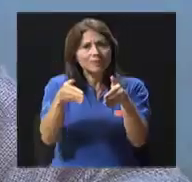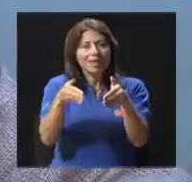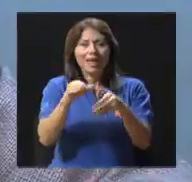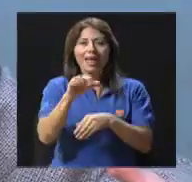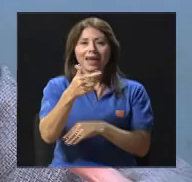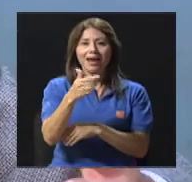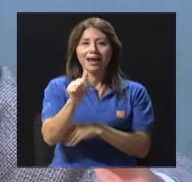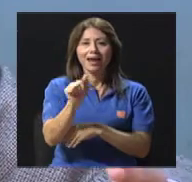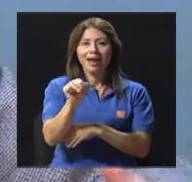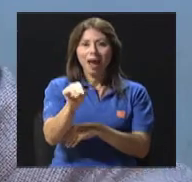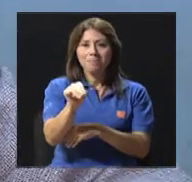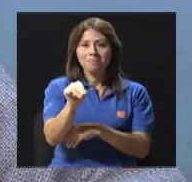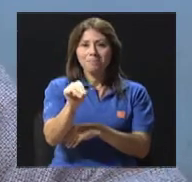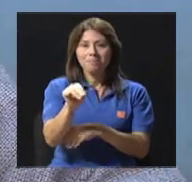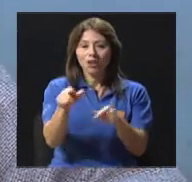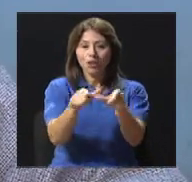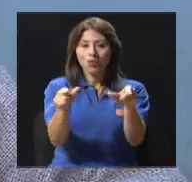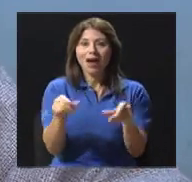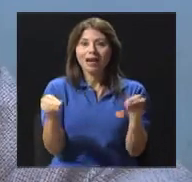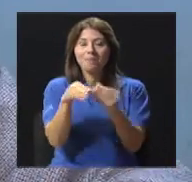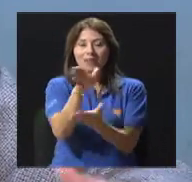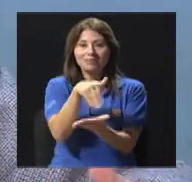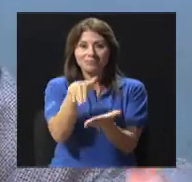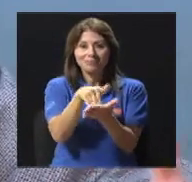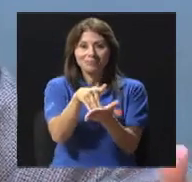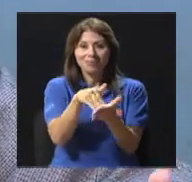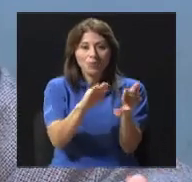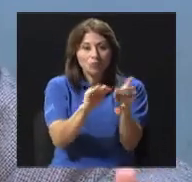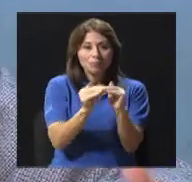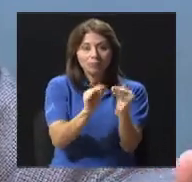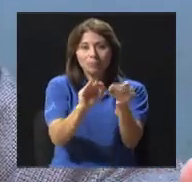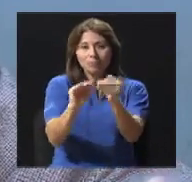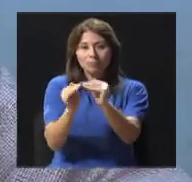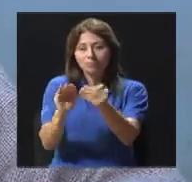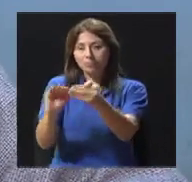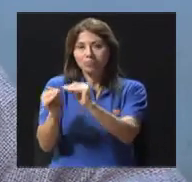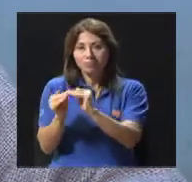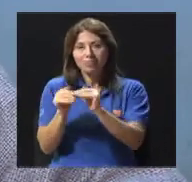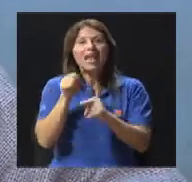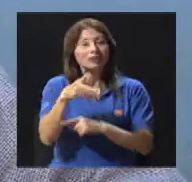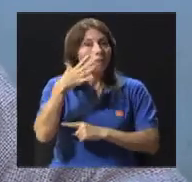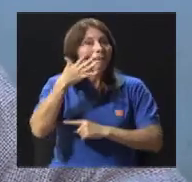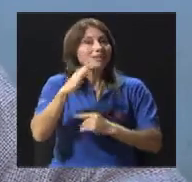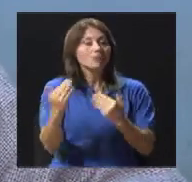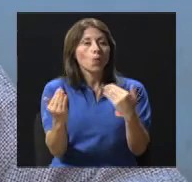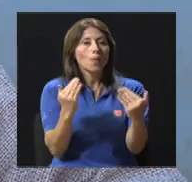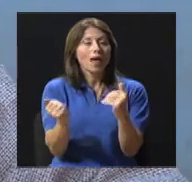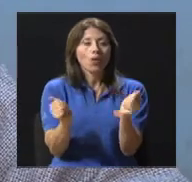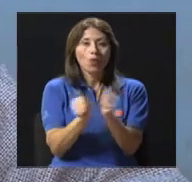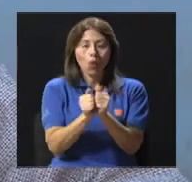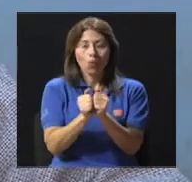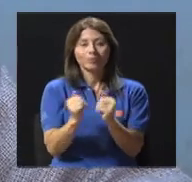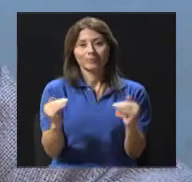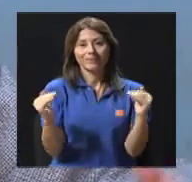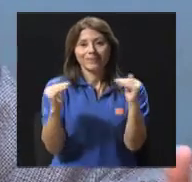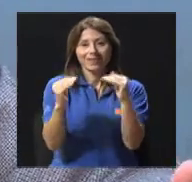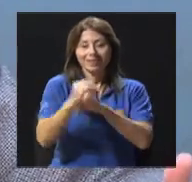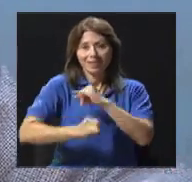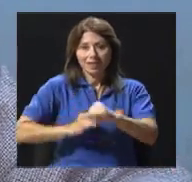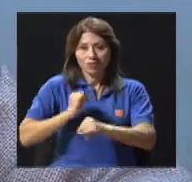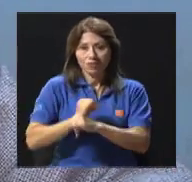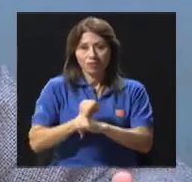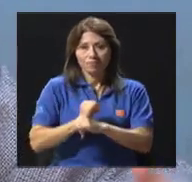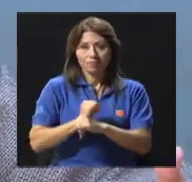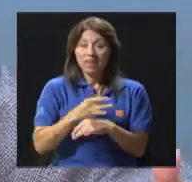en las zonas urbanas del país, y esto es muy parecido a lo que se describe en la literatura a nivel internacional. Es